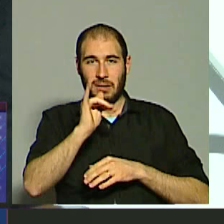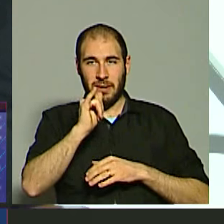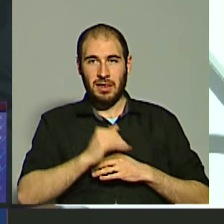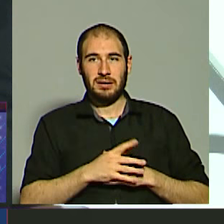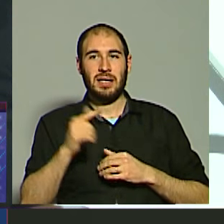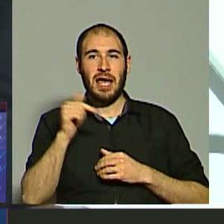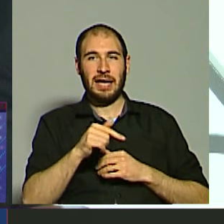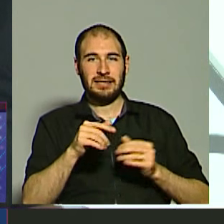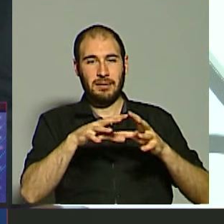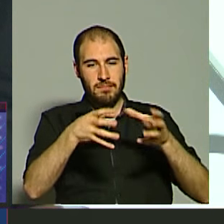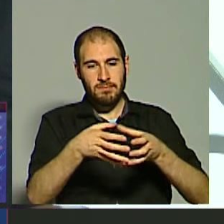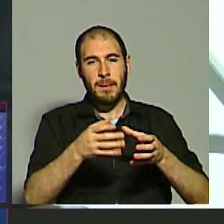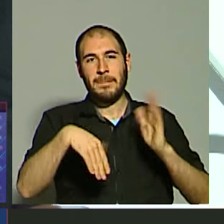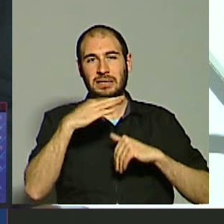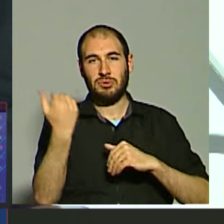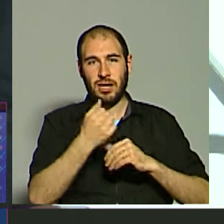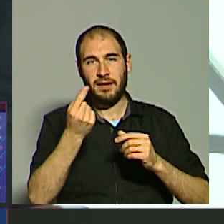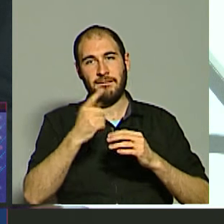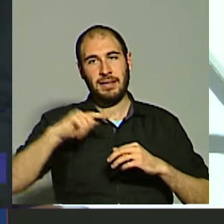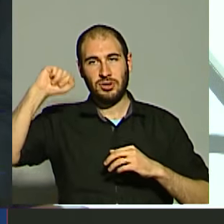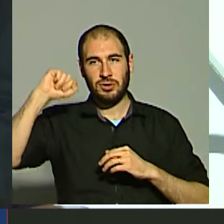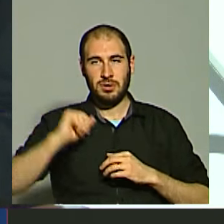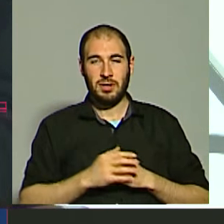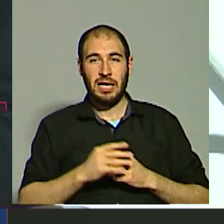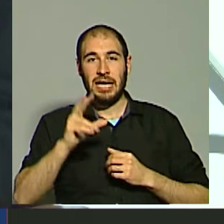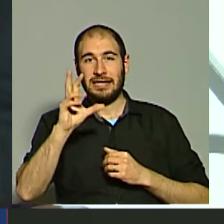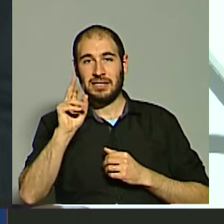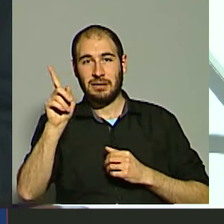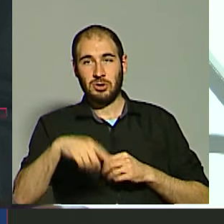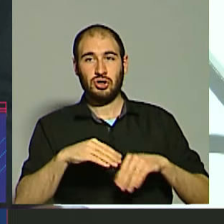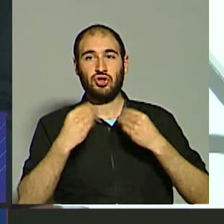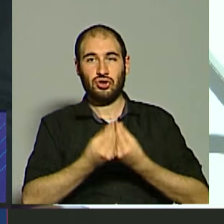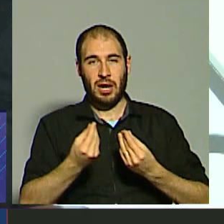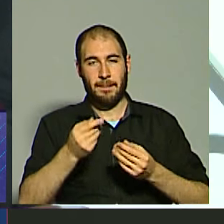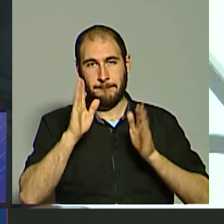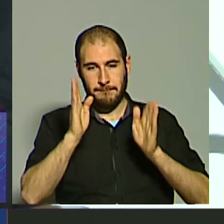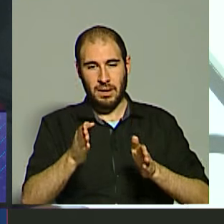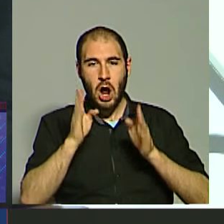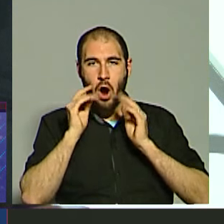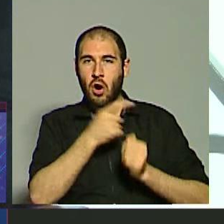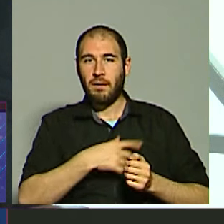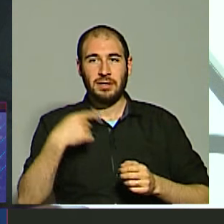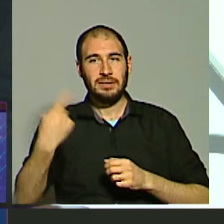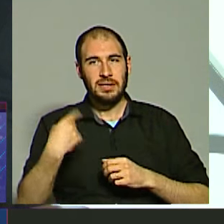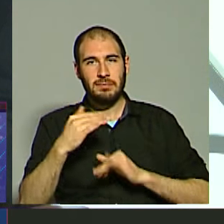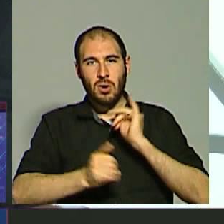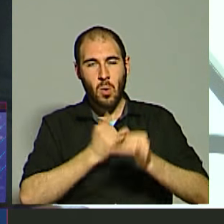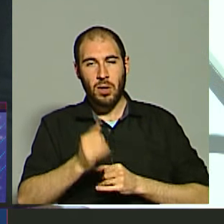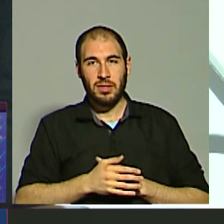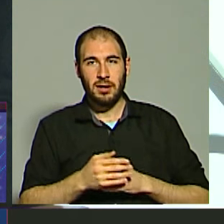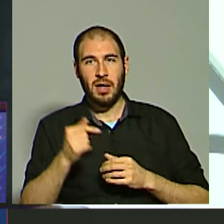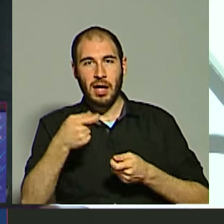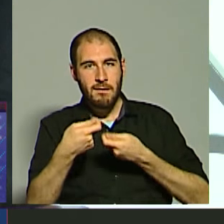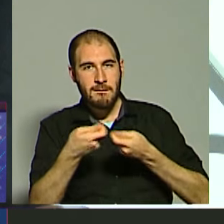que es el rubro que más ponderación tiene en la inflación. Tiene más del 30% de ponderación, por eso el gobierno siempre se esmera en